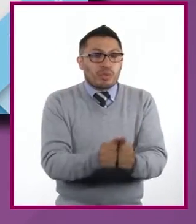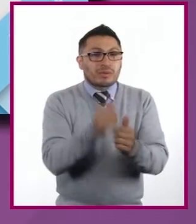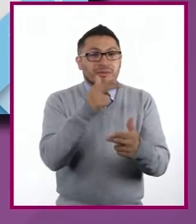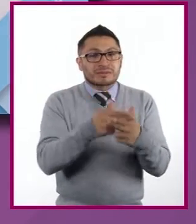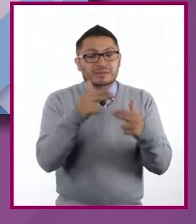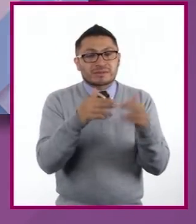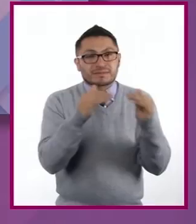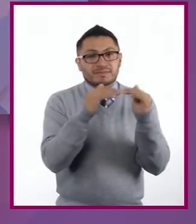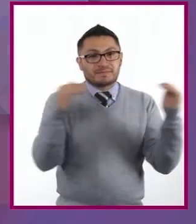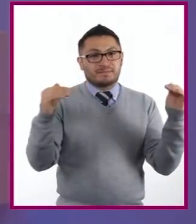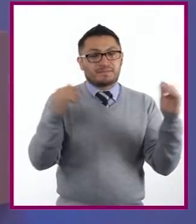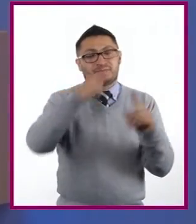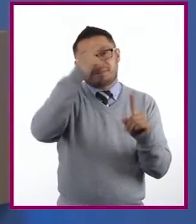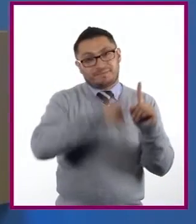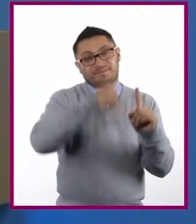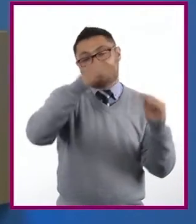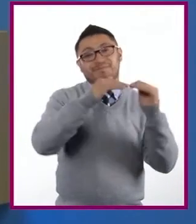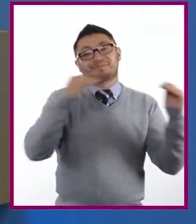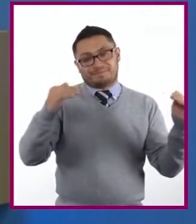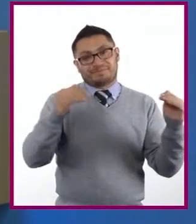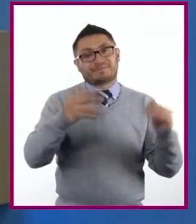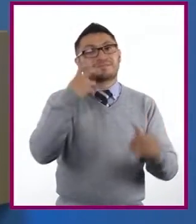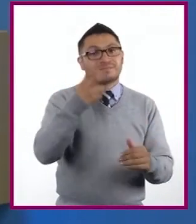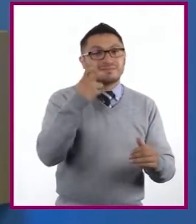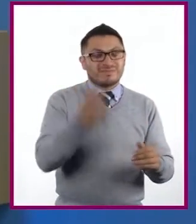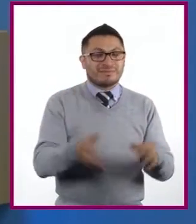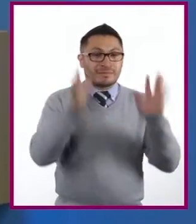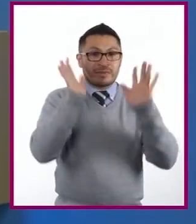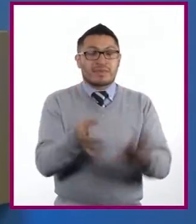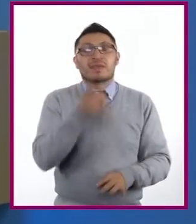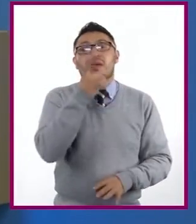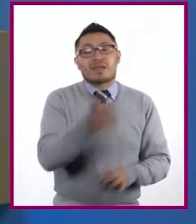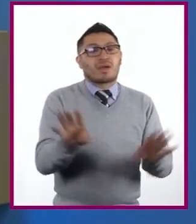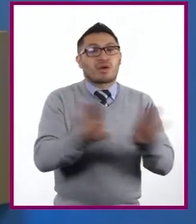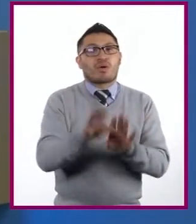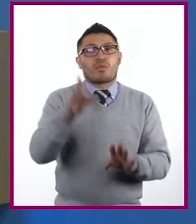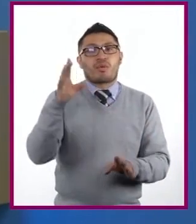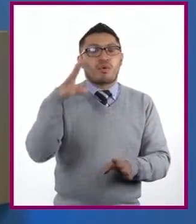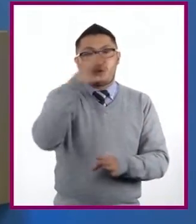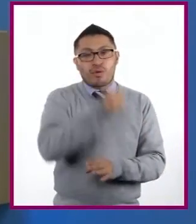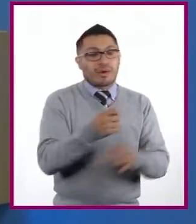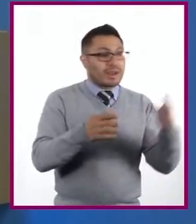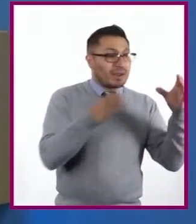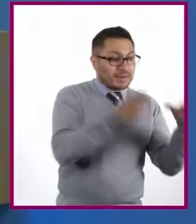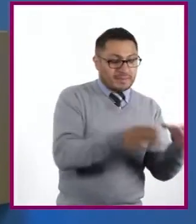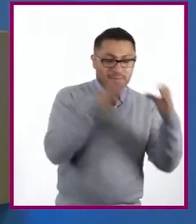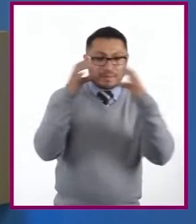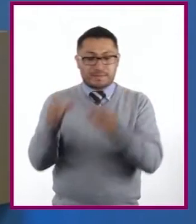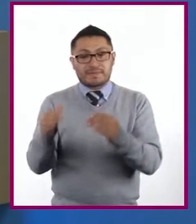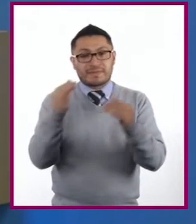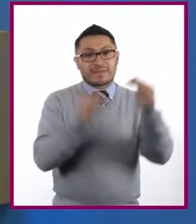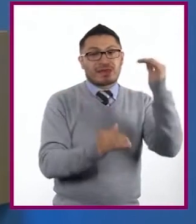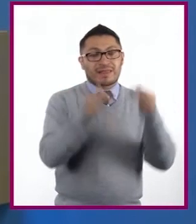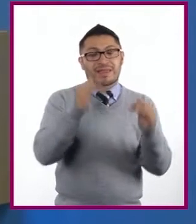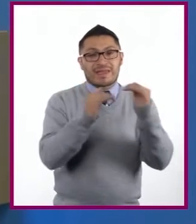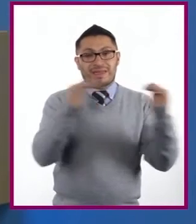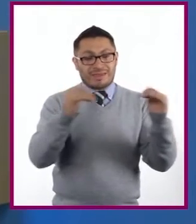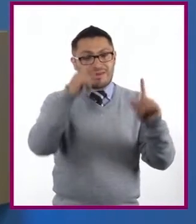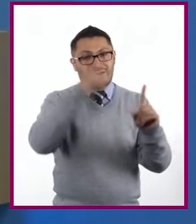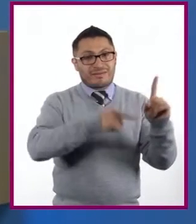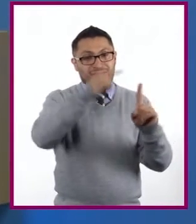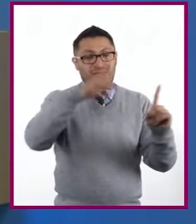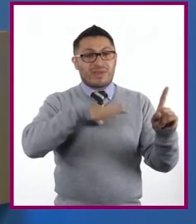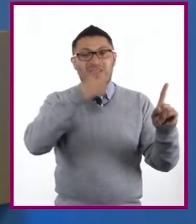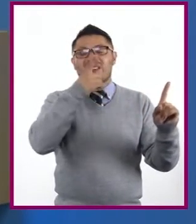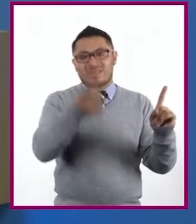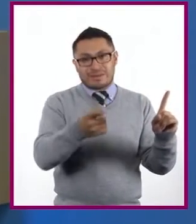equilibrio térmico. Por lo tanto, ya que hablamos de flujo de calor entre dos cuerpos, el equilibrio térmico se puede